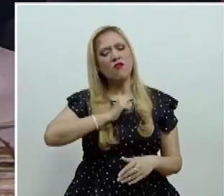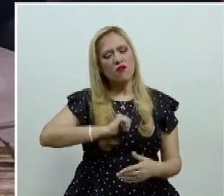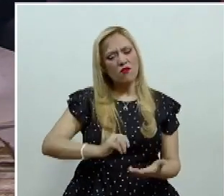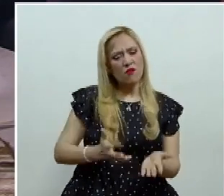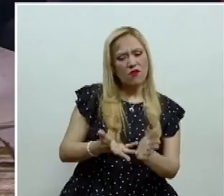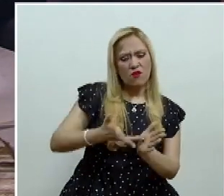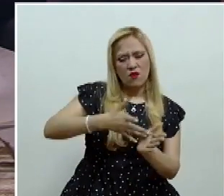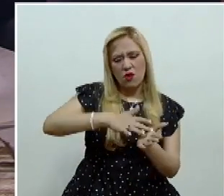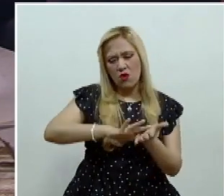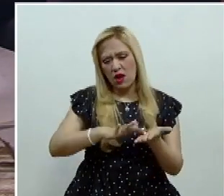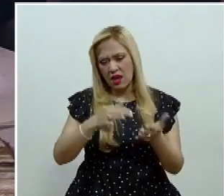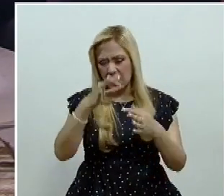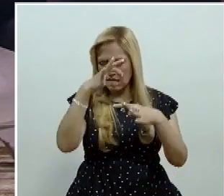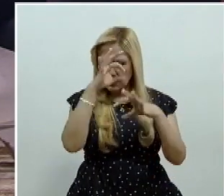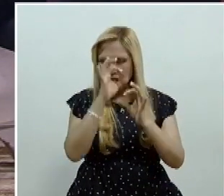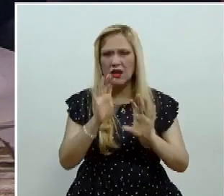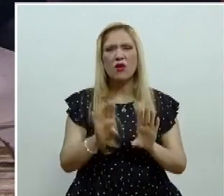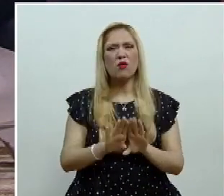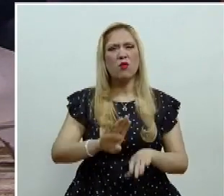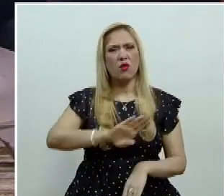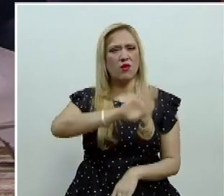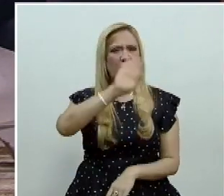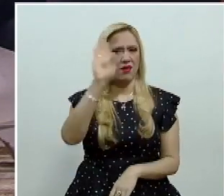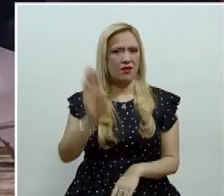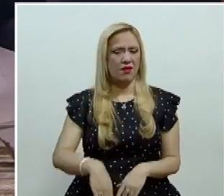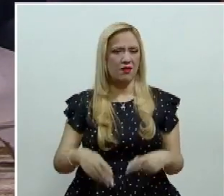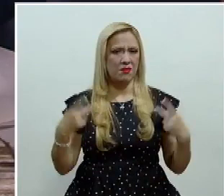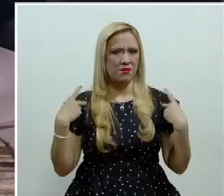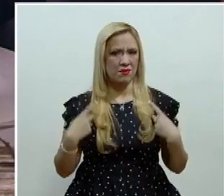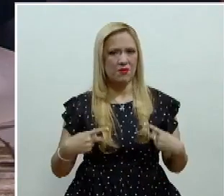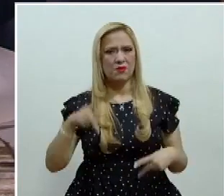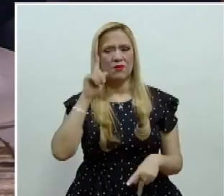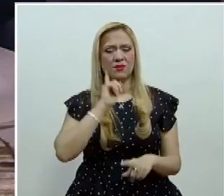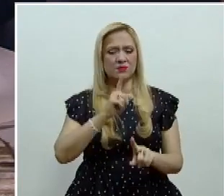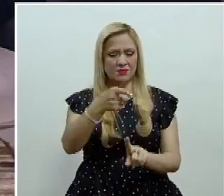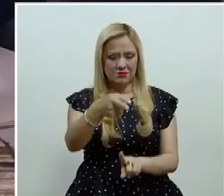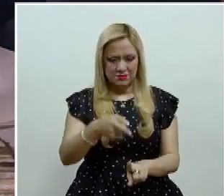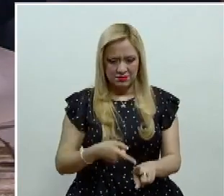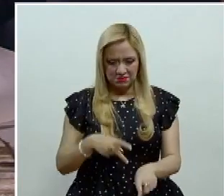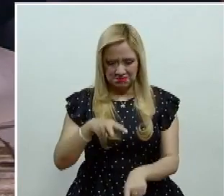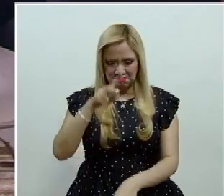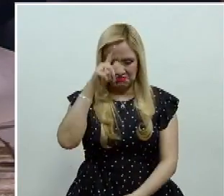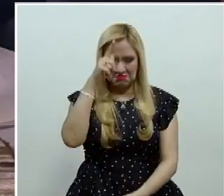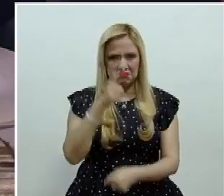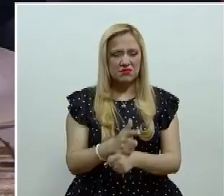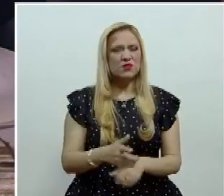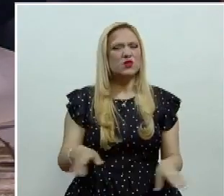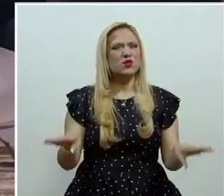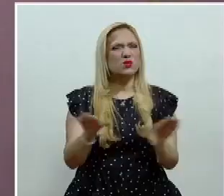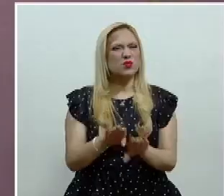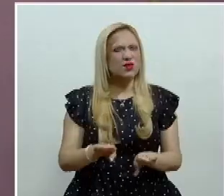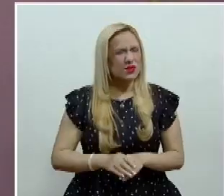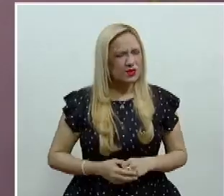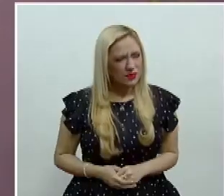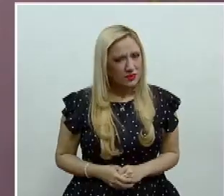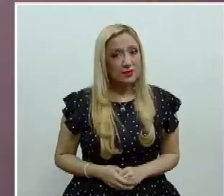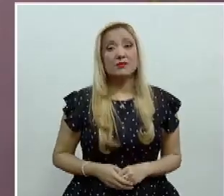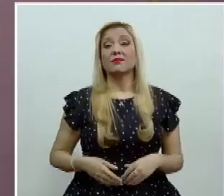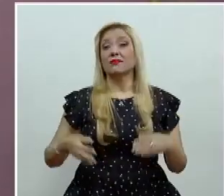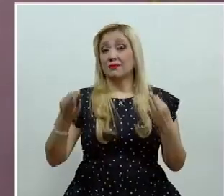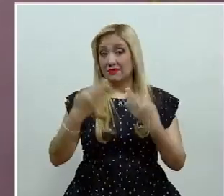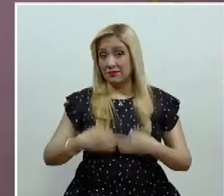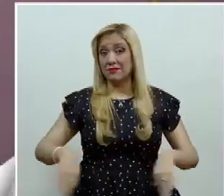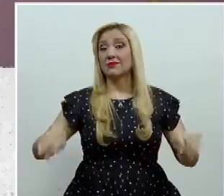cómo es que el cadáver de una persona, el cadáver de una mujer, habla. Sí, esto es muy relevante, más